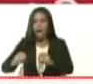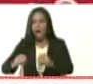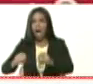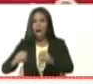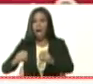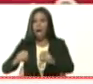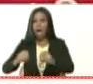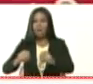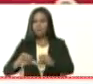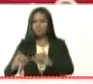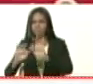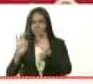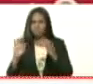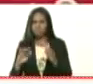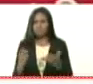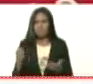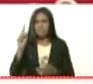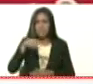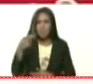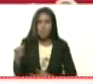neoliberal.